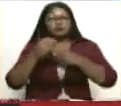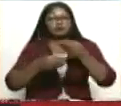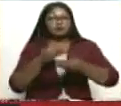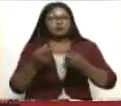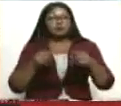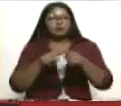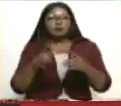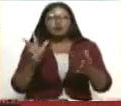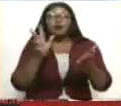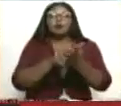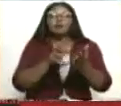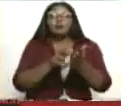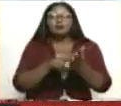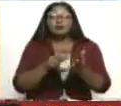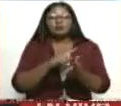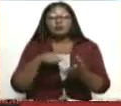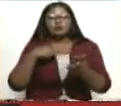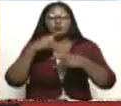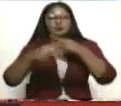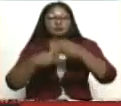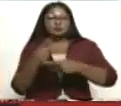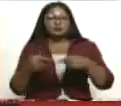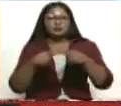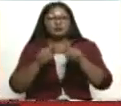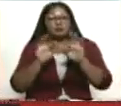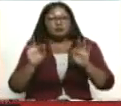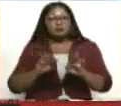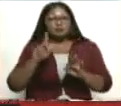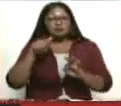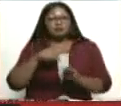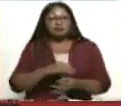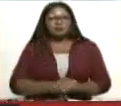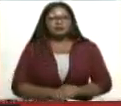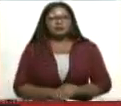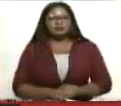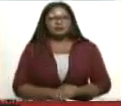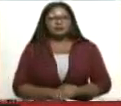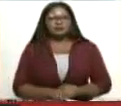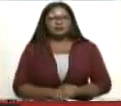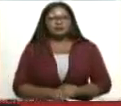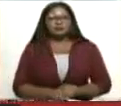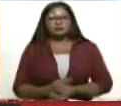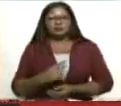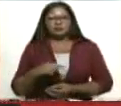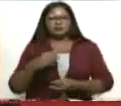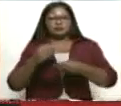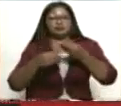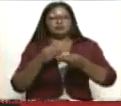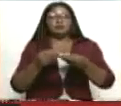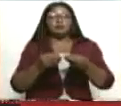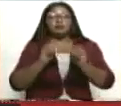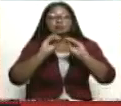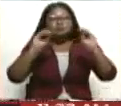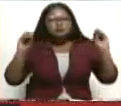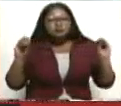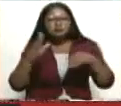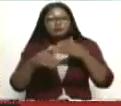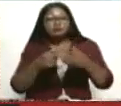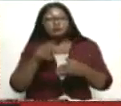y aprobación del procedimiento operativo normal y realizó un llamado a las autoridades